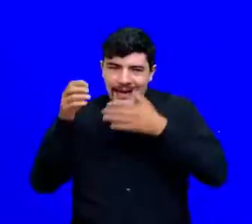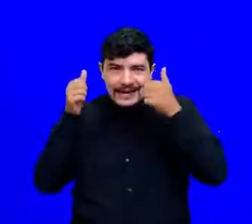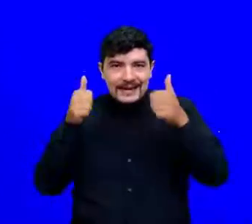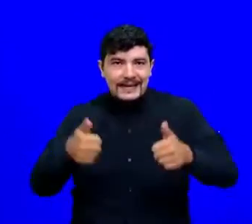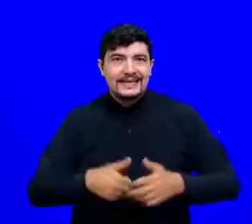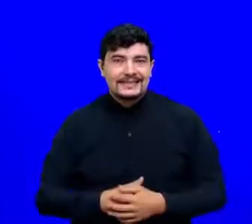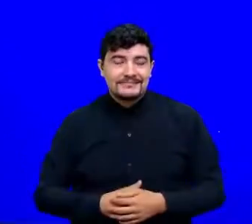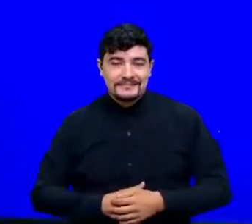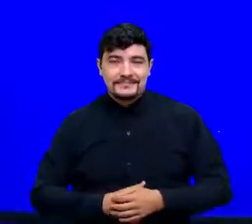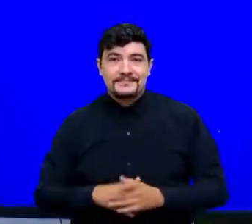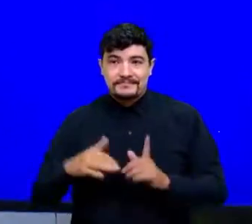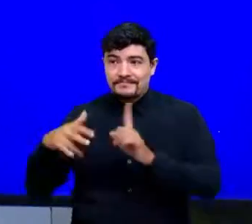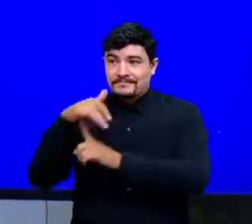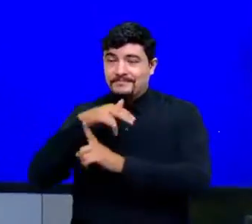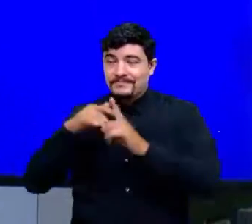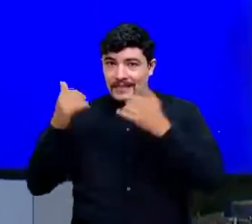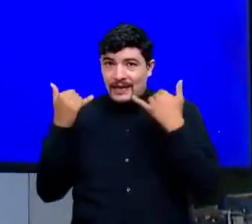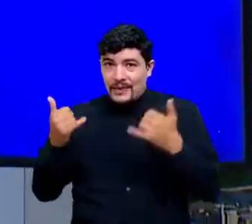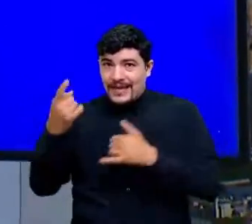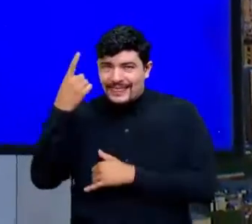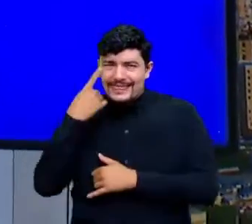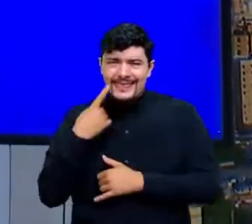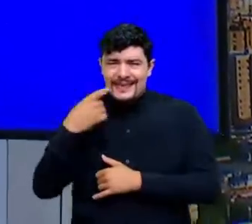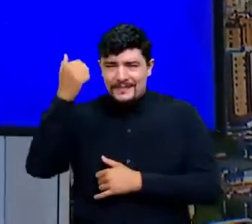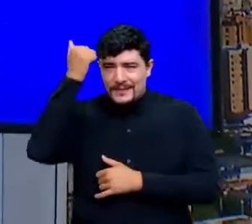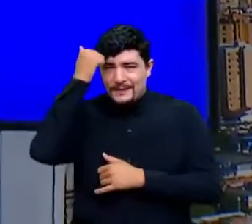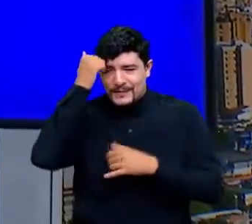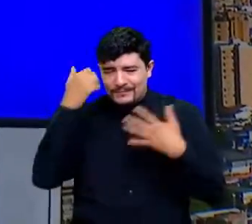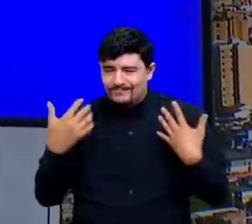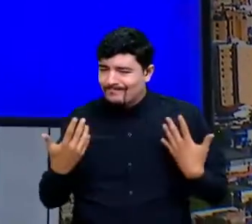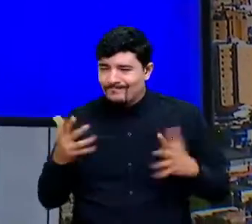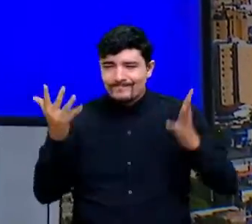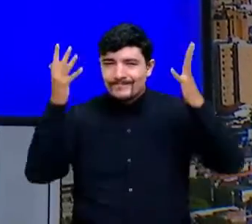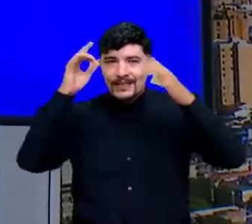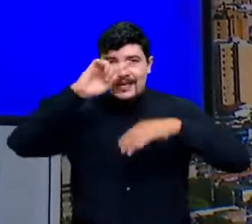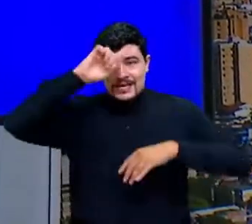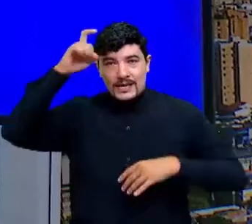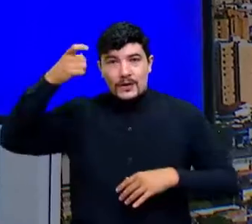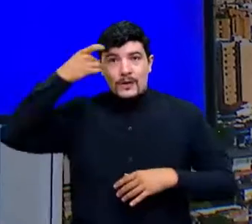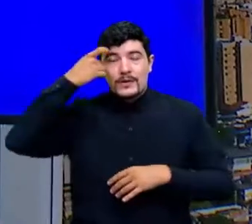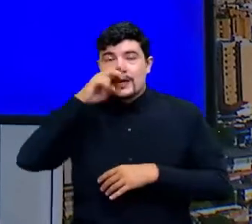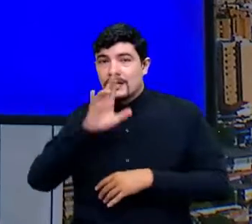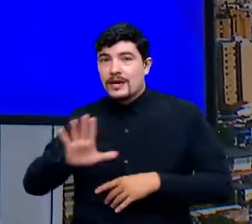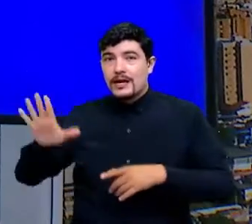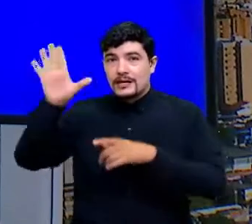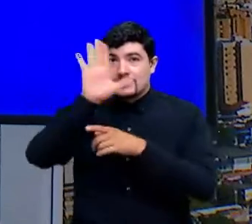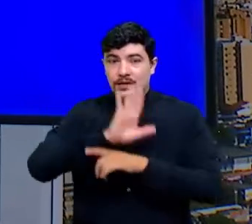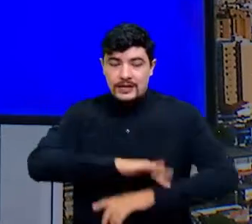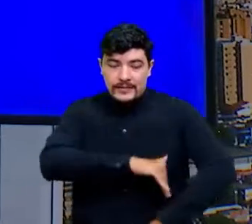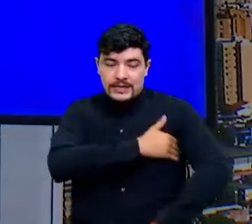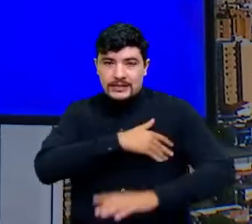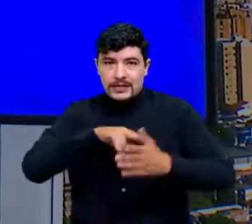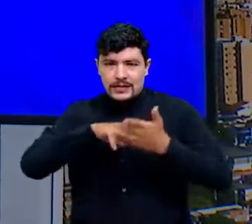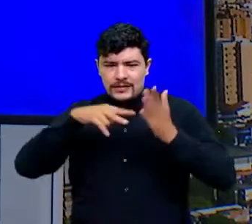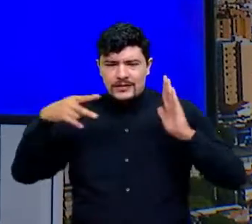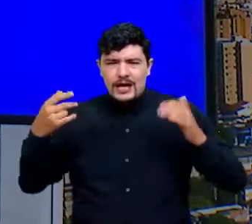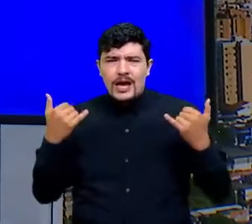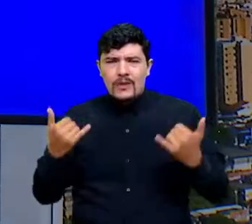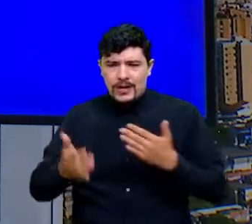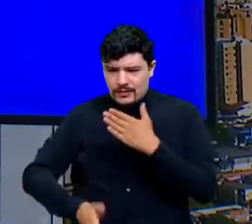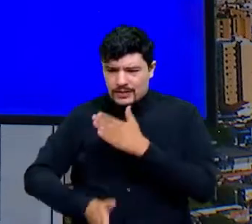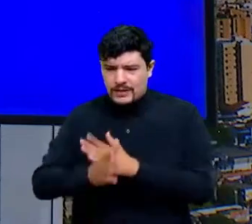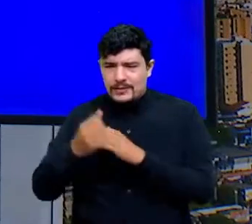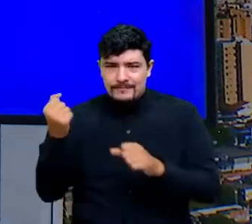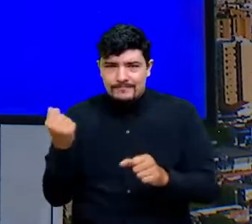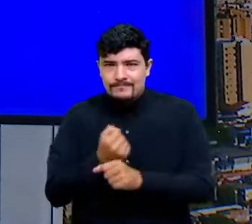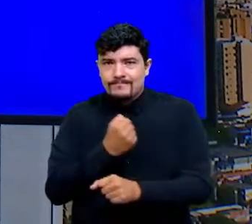y en el marco de la celebración del día del profesor el gobierno nacional por medio del ministerio de las tic sigue trabajando de